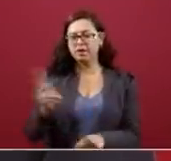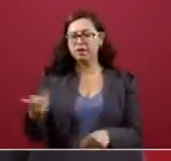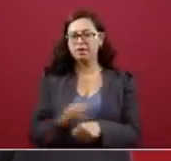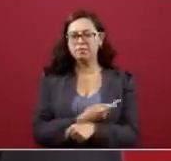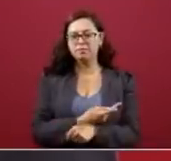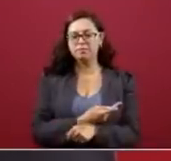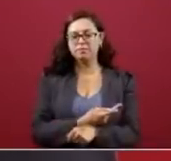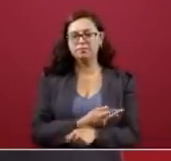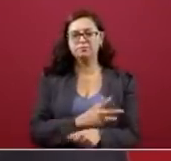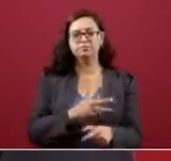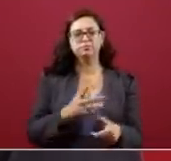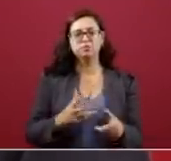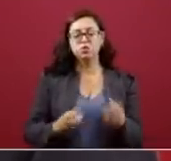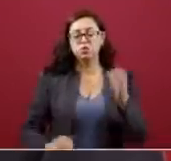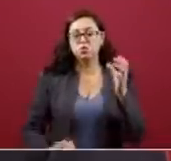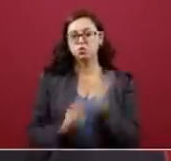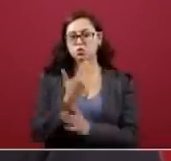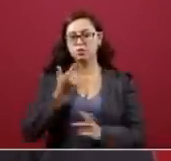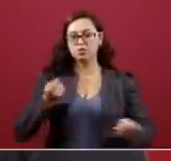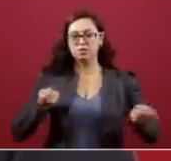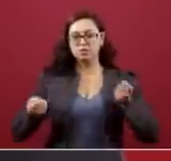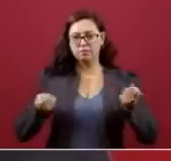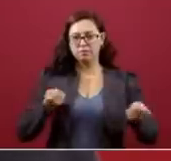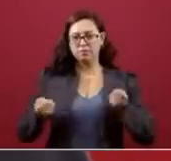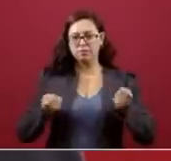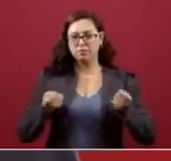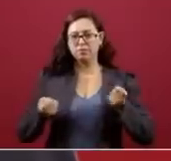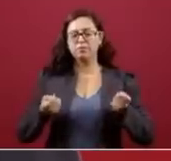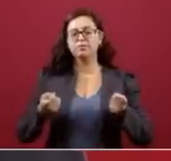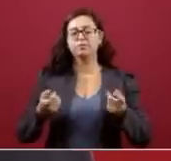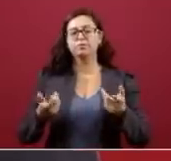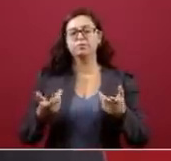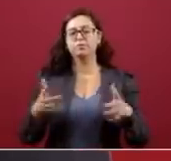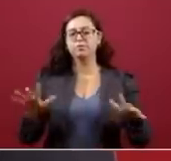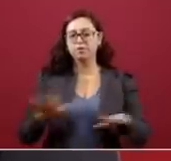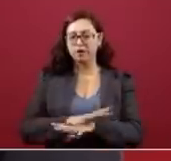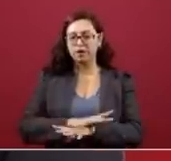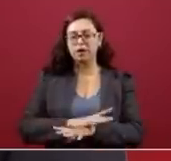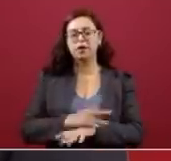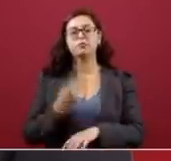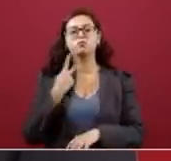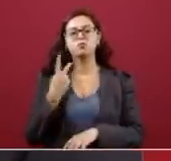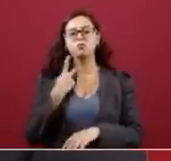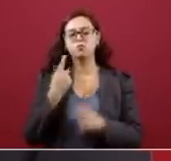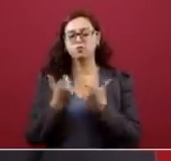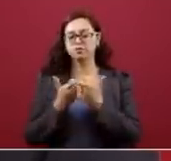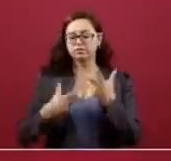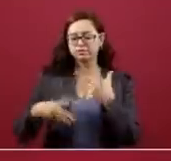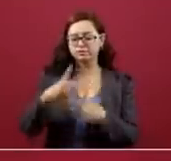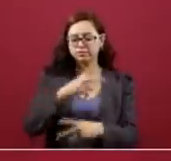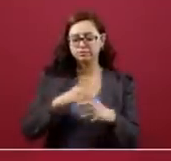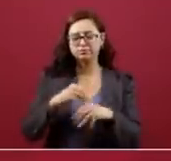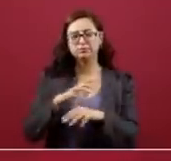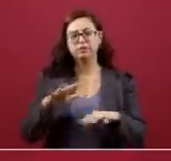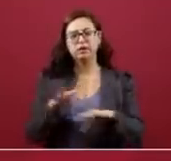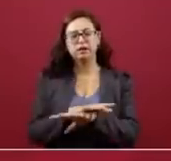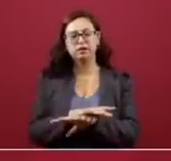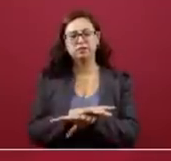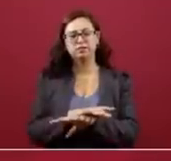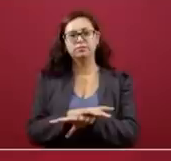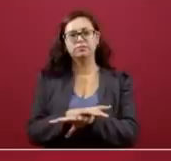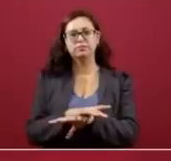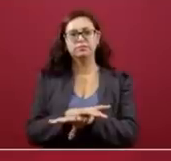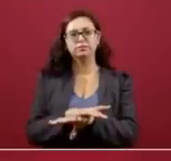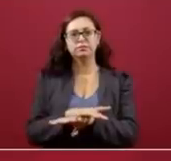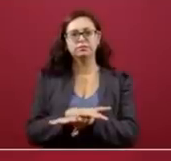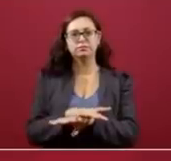hay un cambio de régimen, un cambio de política económica y